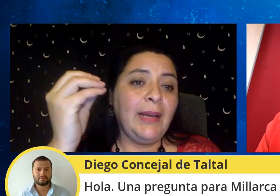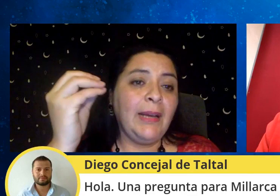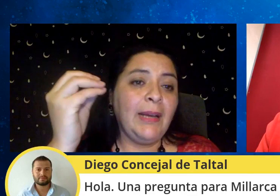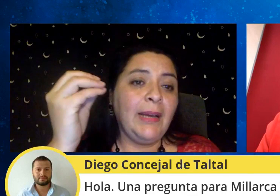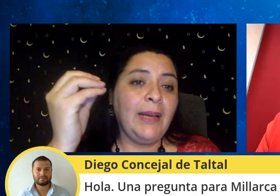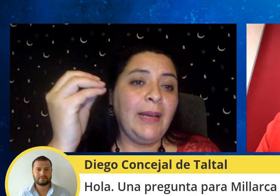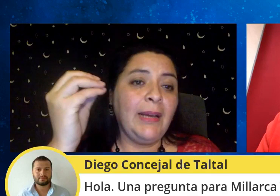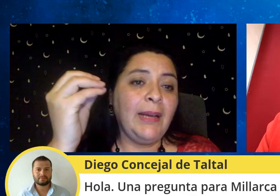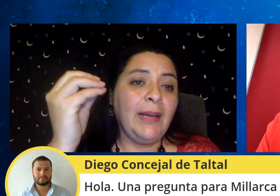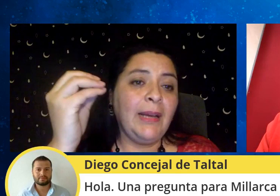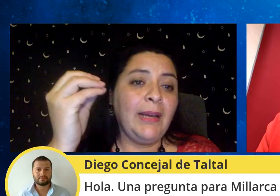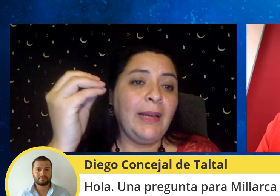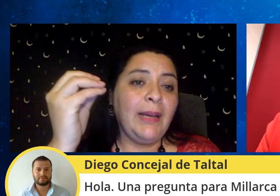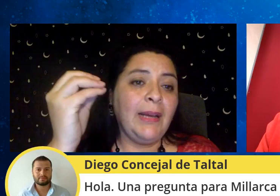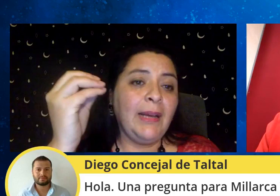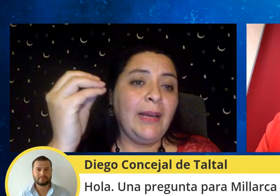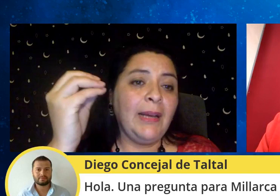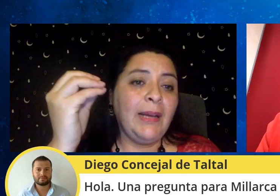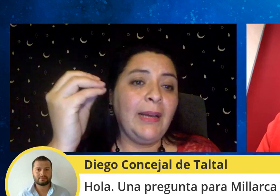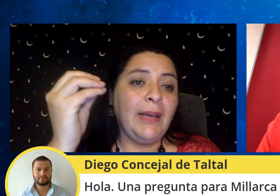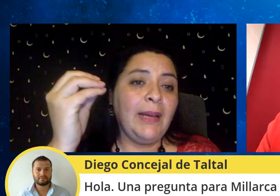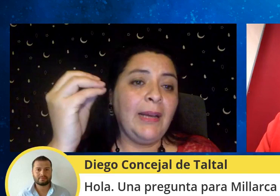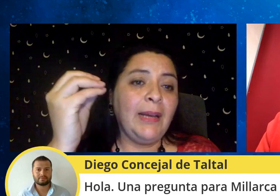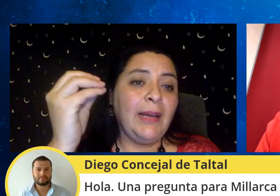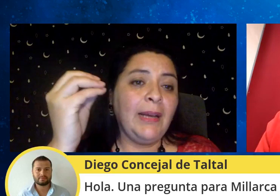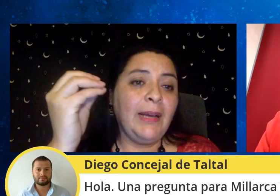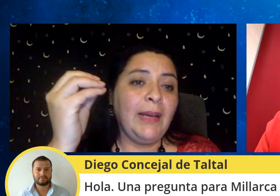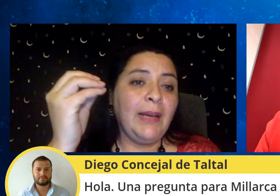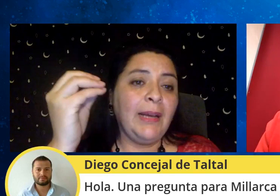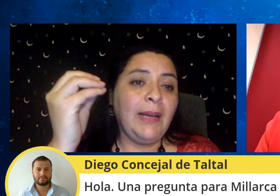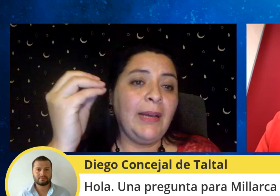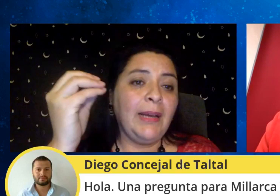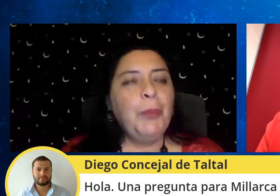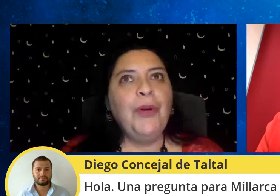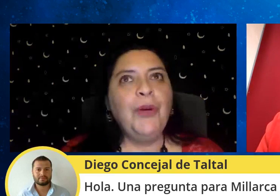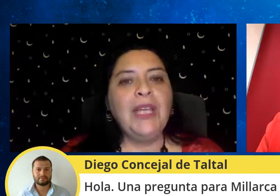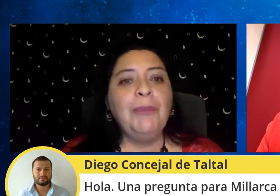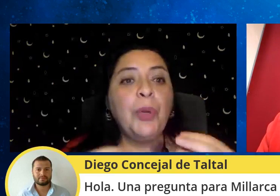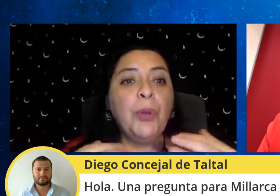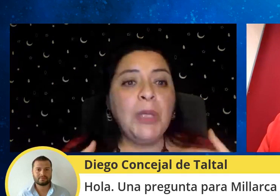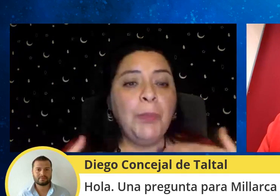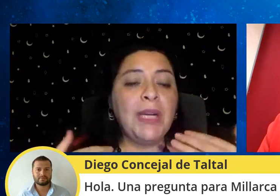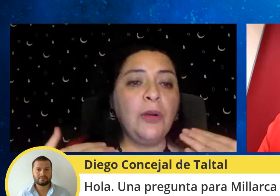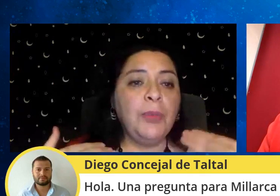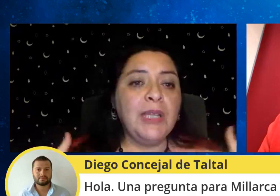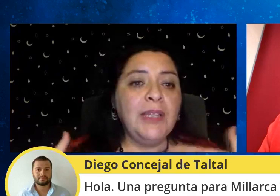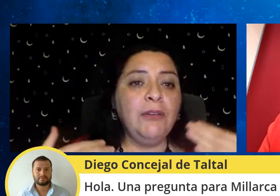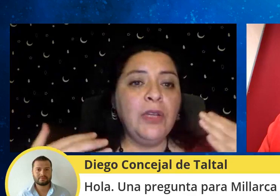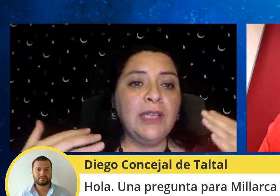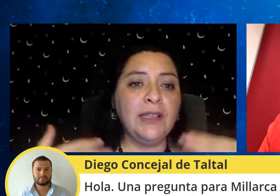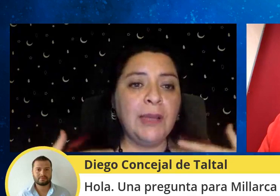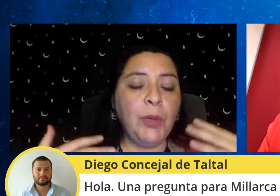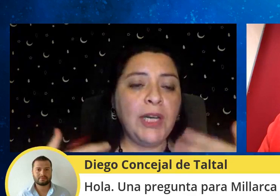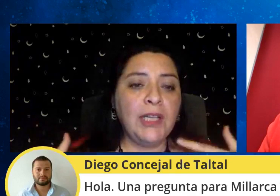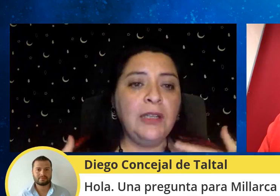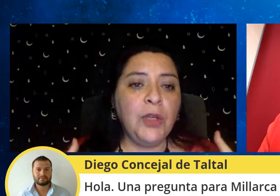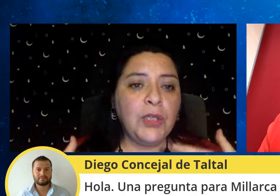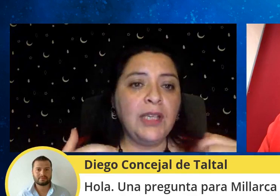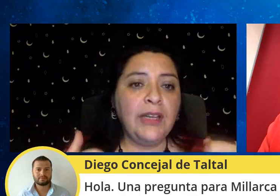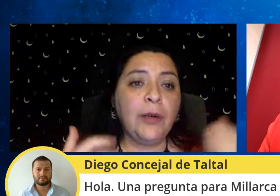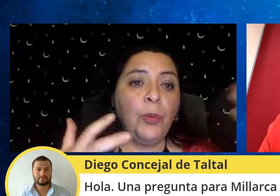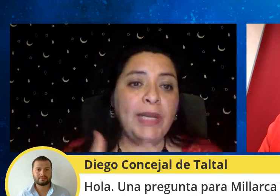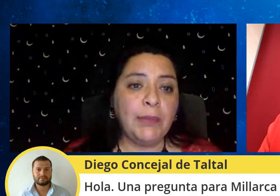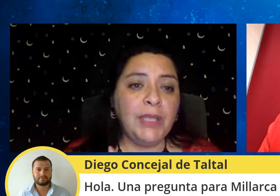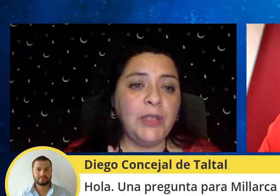que captar las imágenes dentro, pero que por lo menos para los objetivos que tenemos acá en el norte,